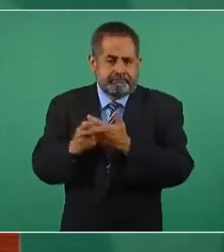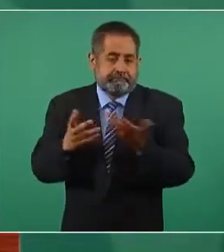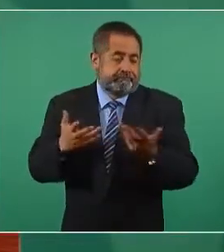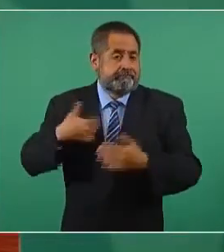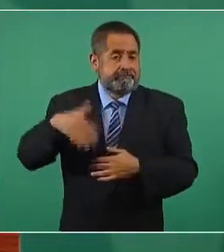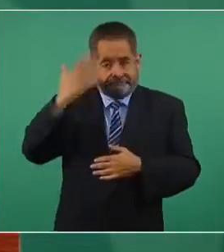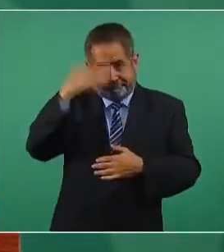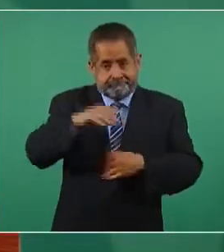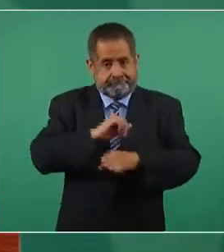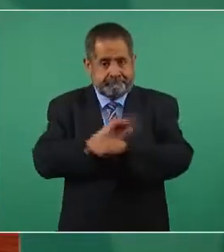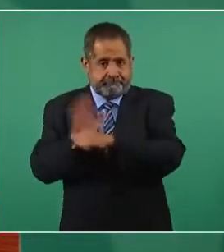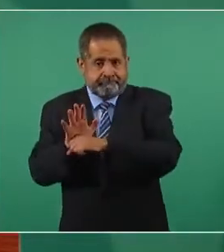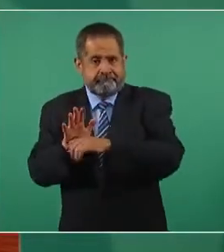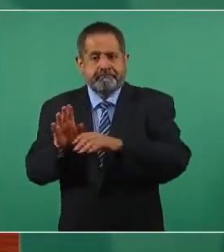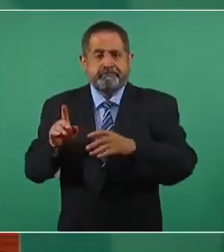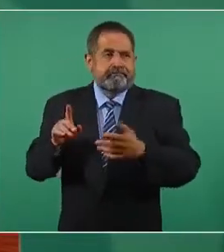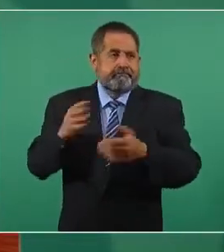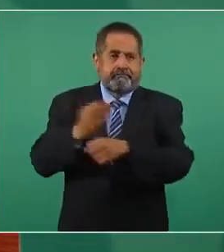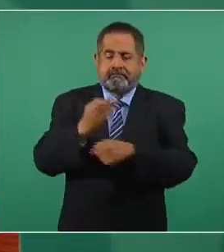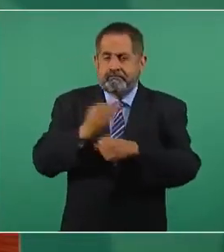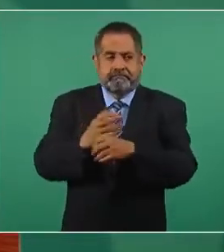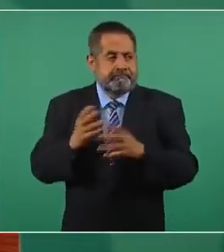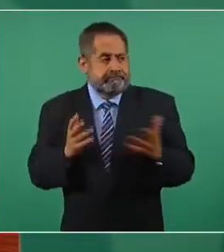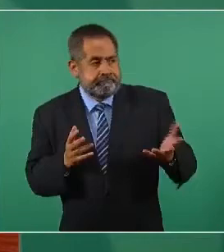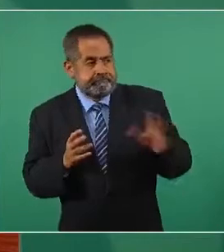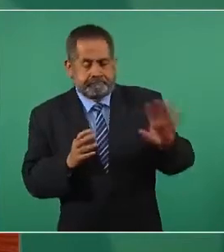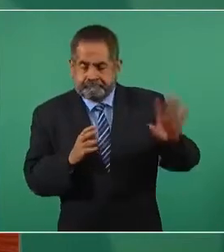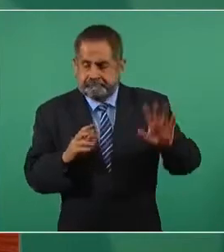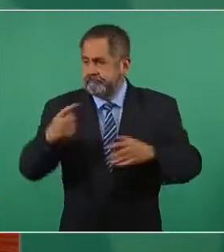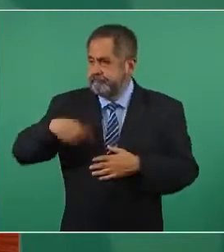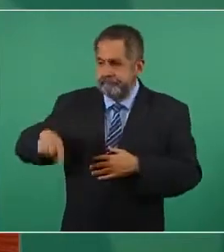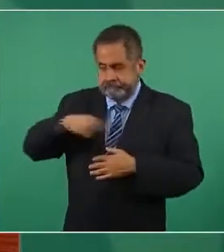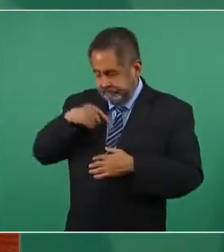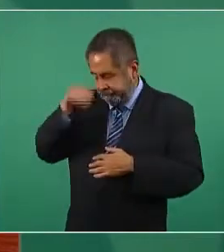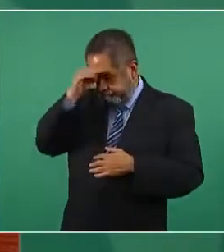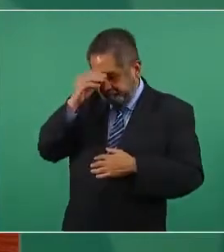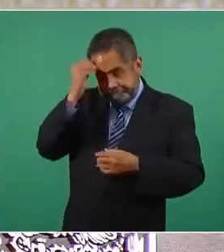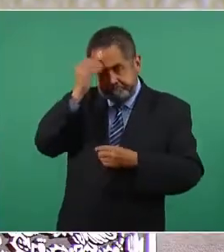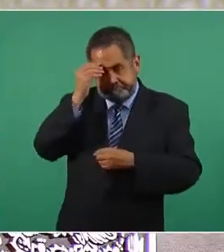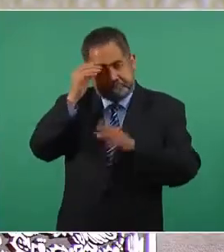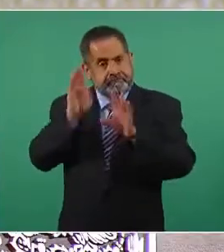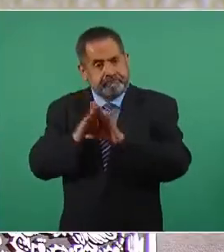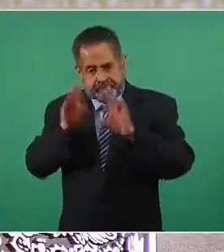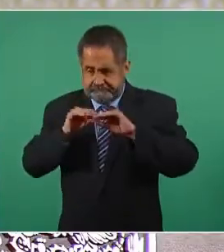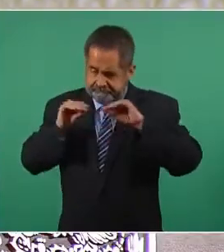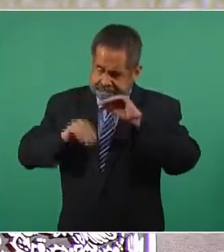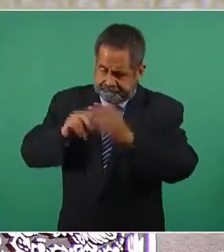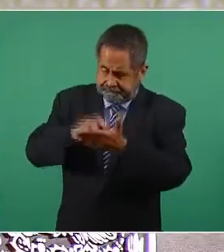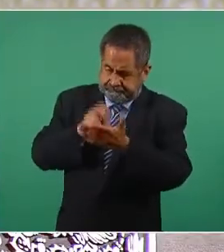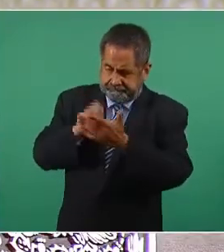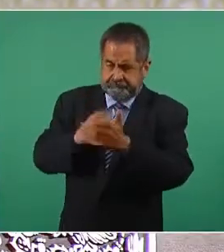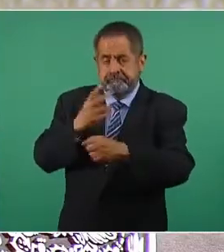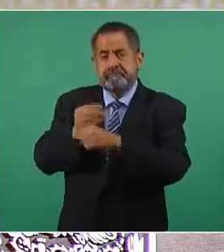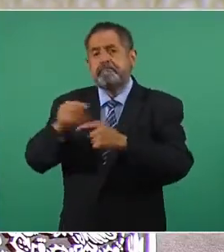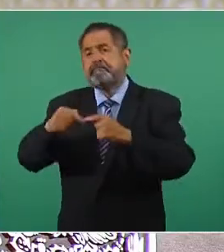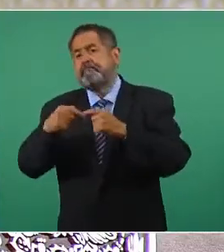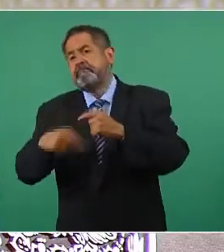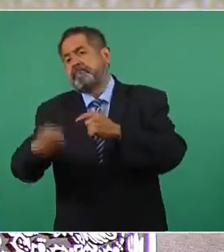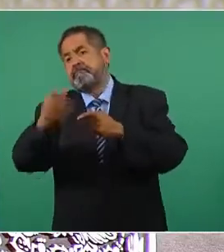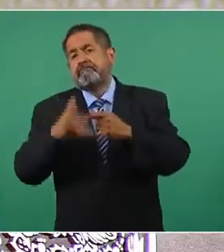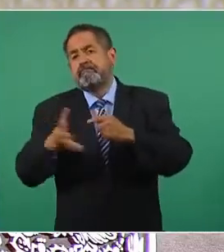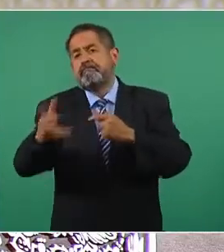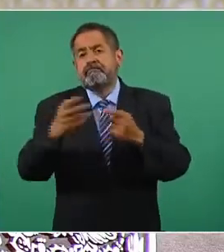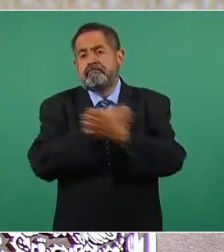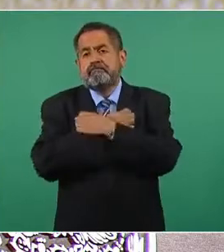tiene que precisamente permitir reflexionar acerca de cómo va a ir la educación a partir de esta